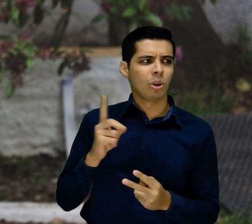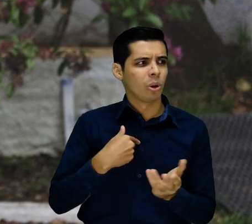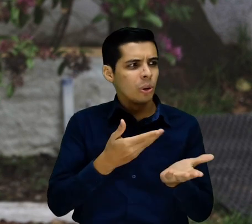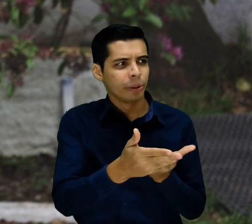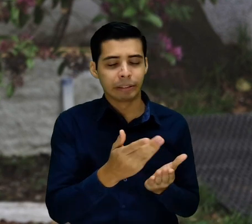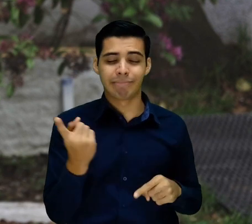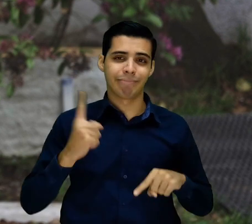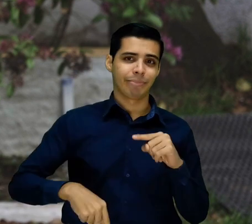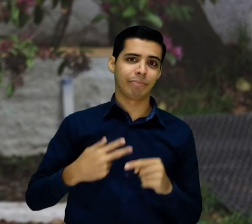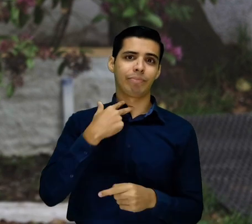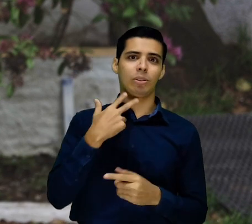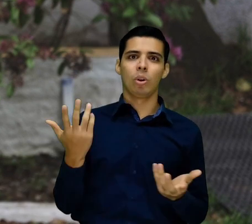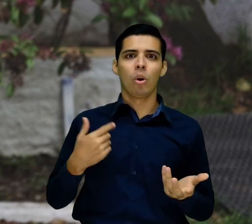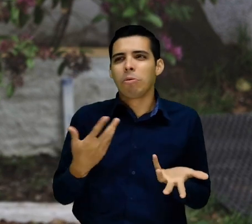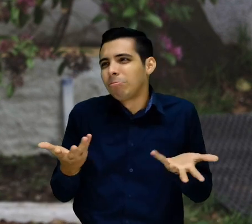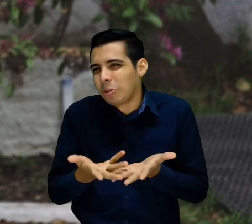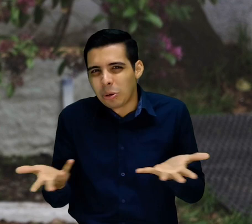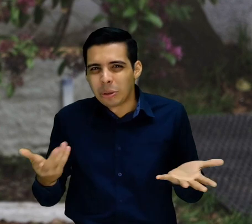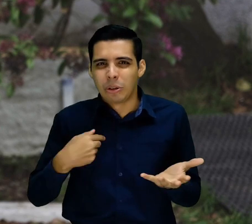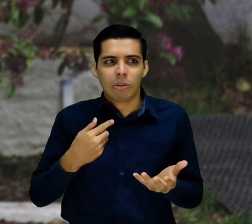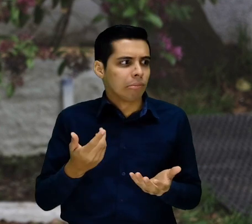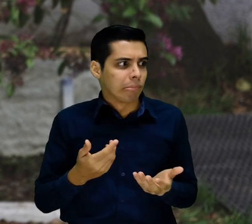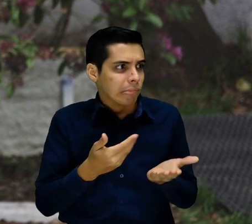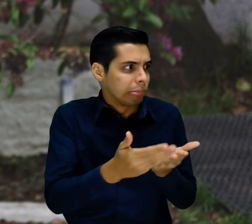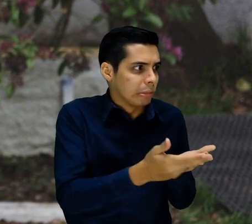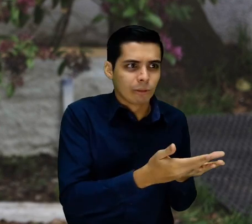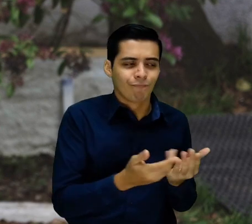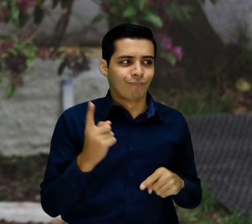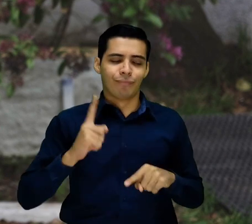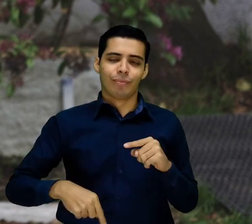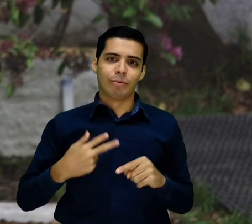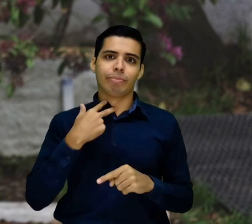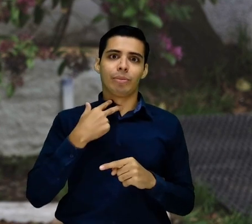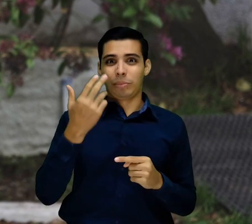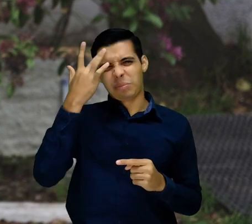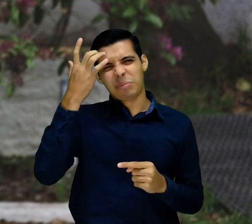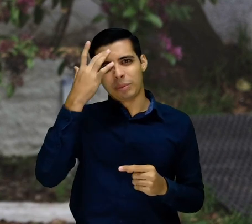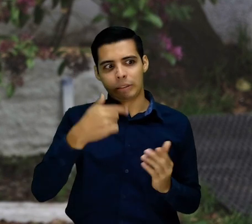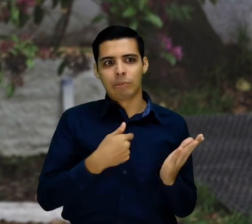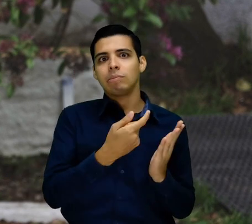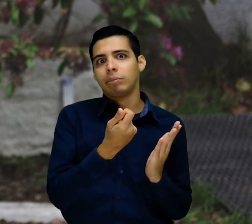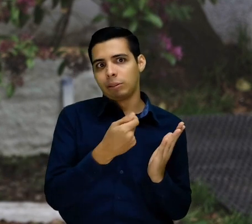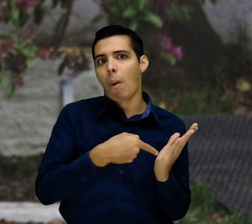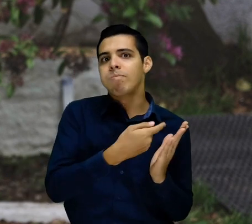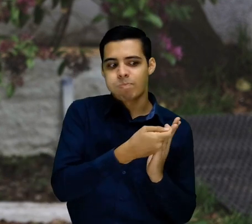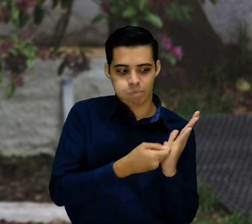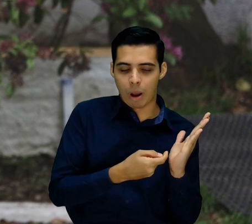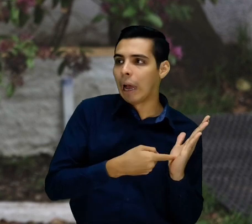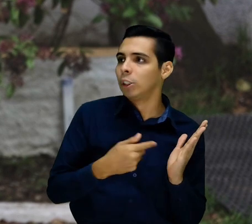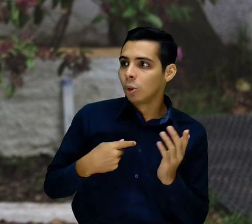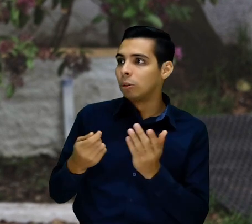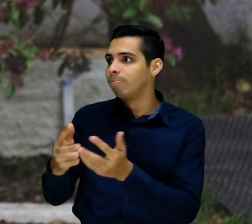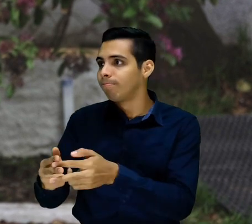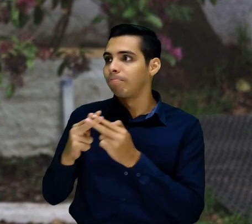bienes, disminuir nuestro consumo, entre otras alternativas para optimizar nuestros recursos. Seguramente a lo largo de nuestra vida hemos